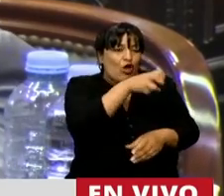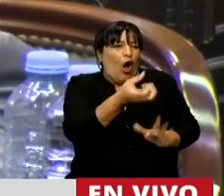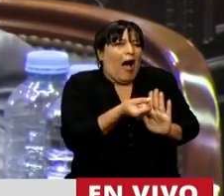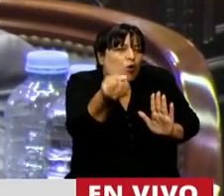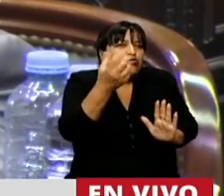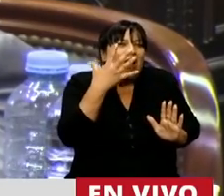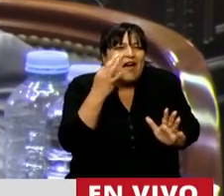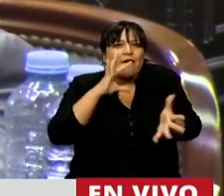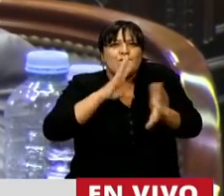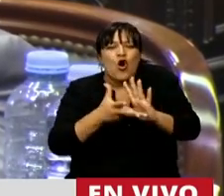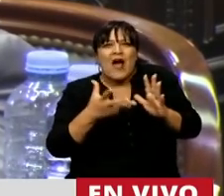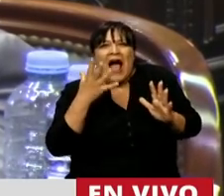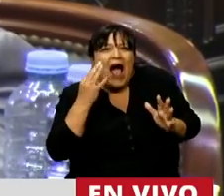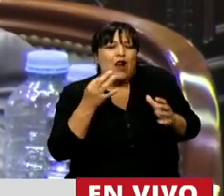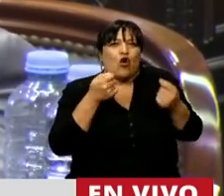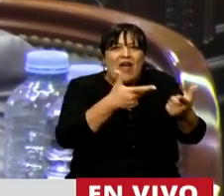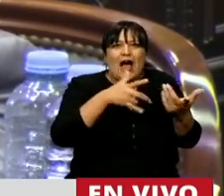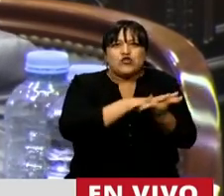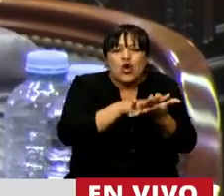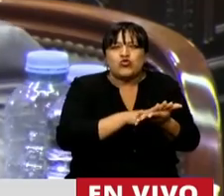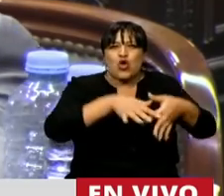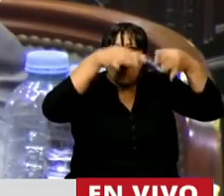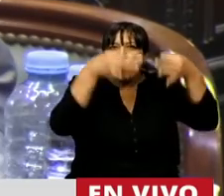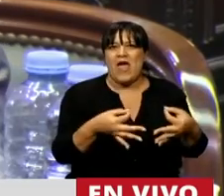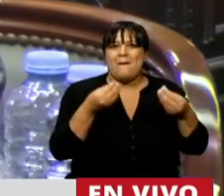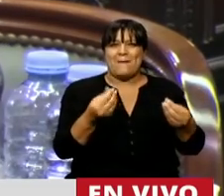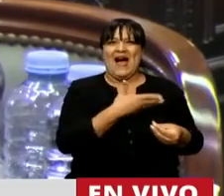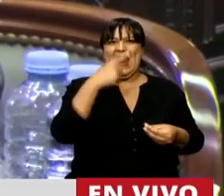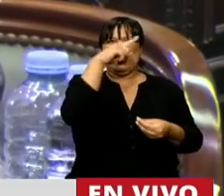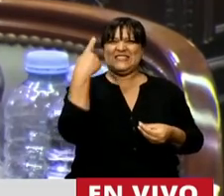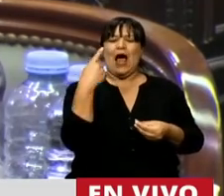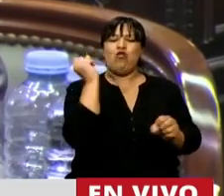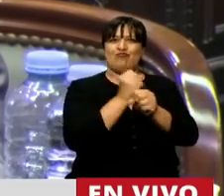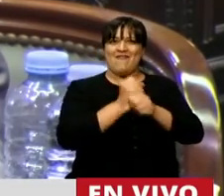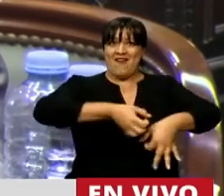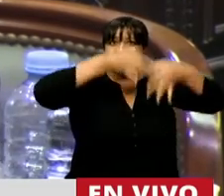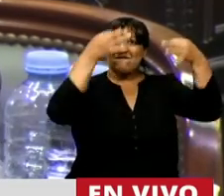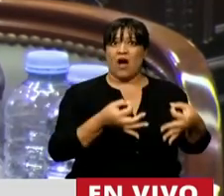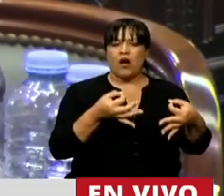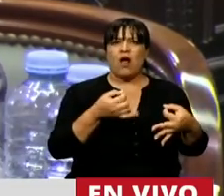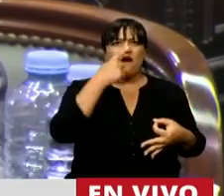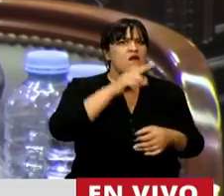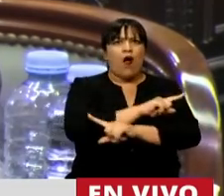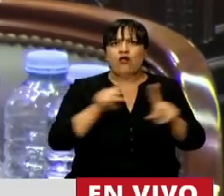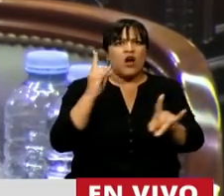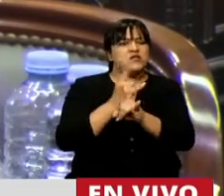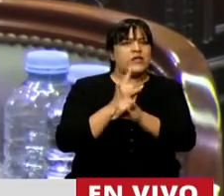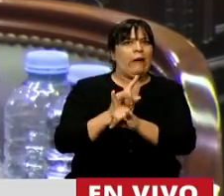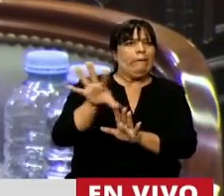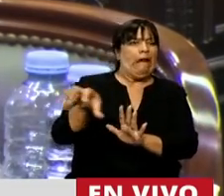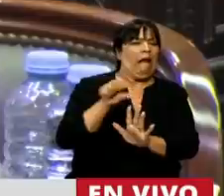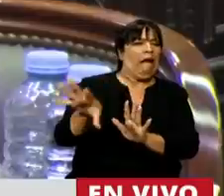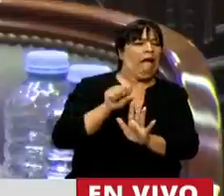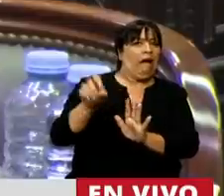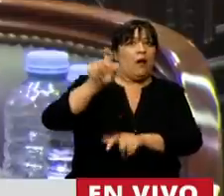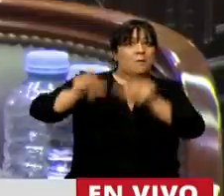en vez de ver la forma de encontrarle una posibilidad cierta y concreta de que el Estado sea eficiente, terminamos siempre metiendo la mano en el